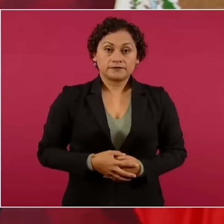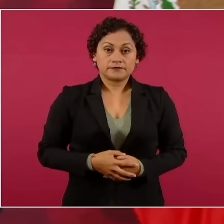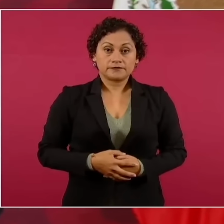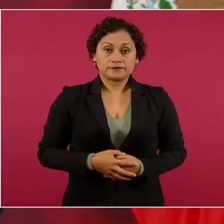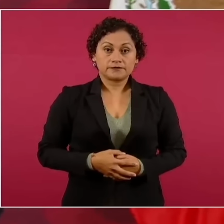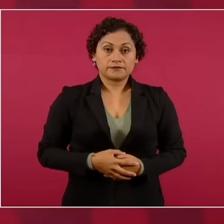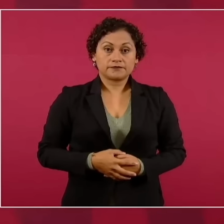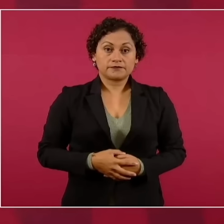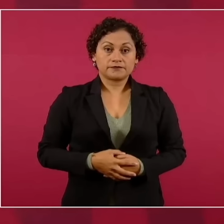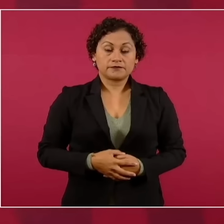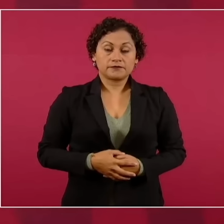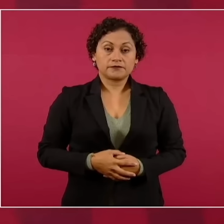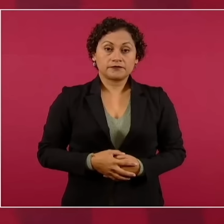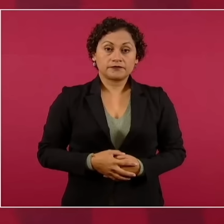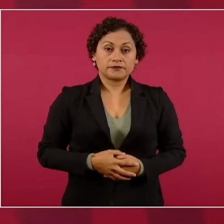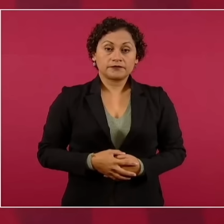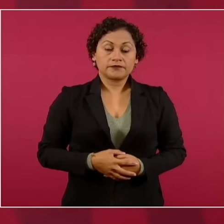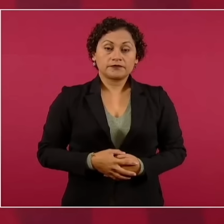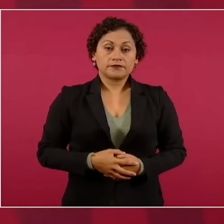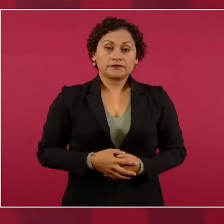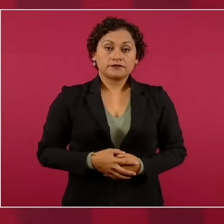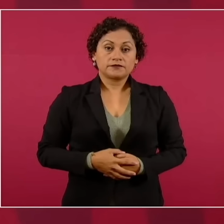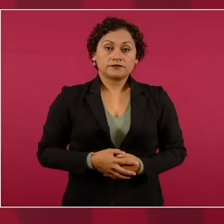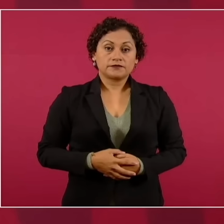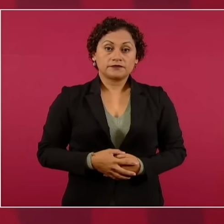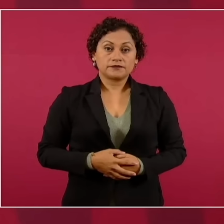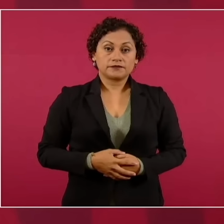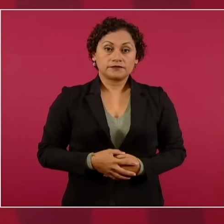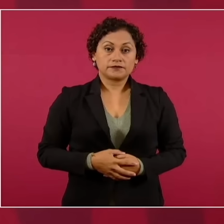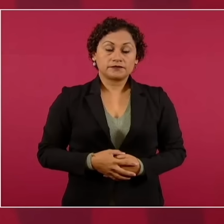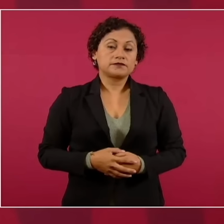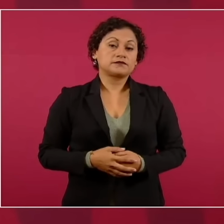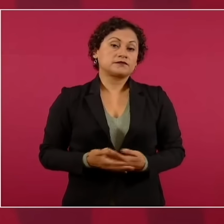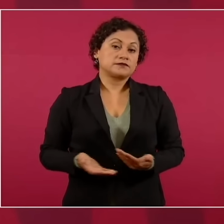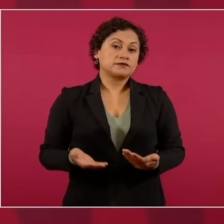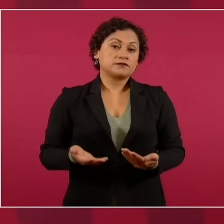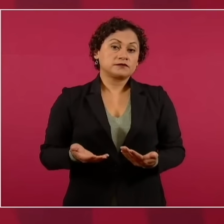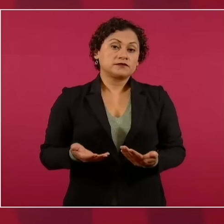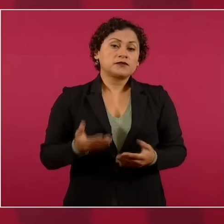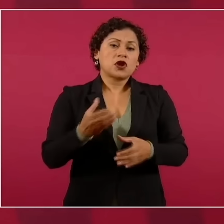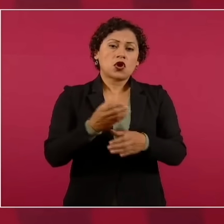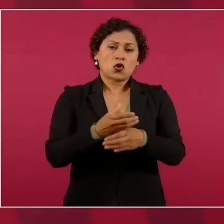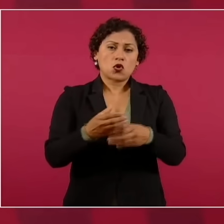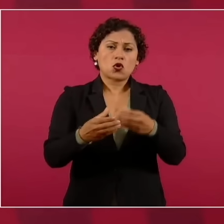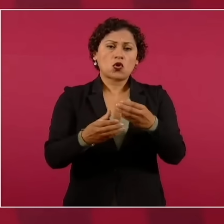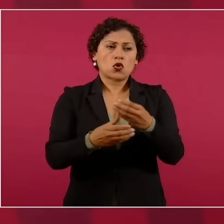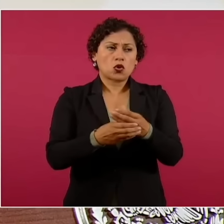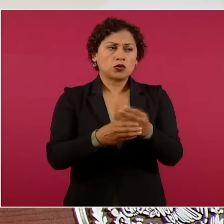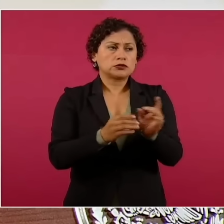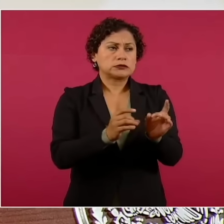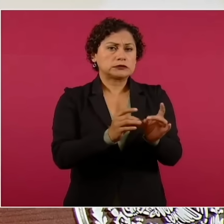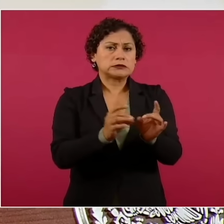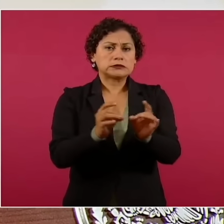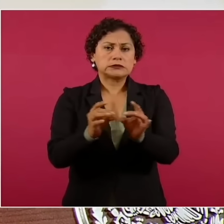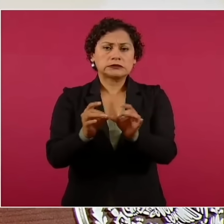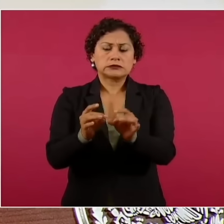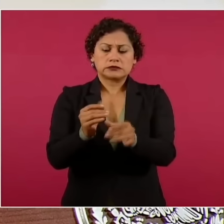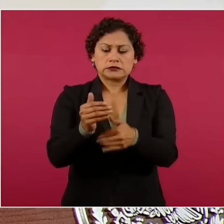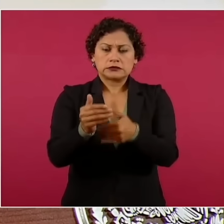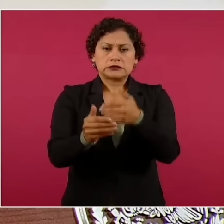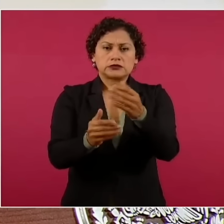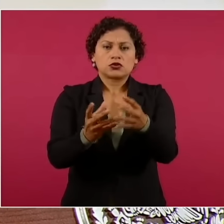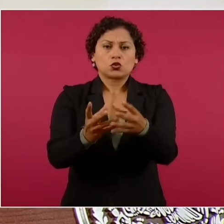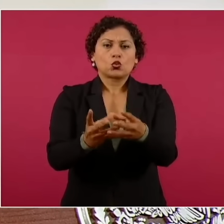las cosas van a mejorar mucho una vez que pasen